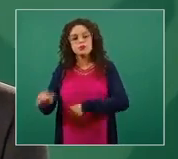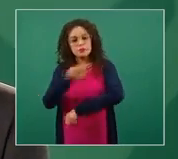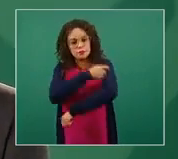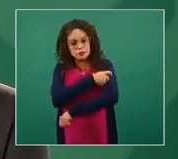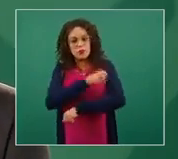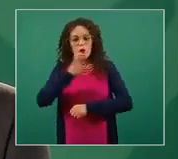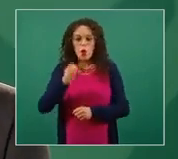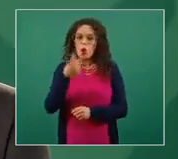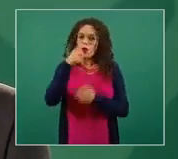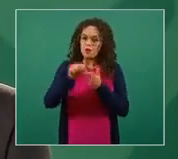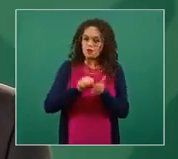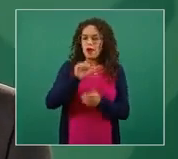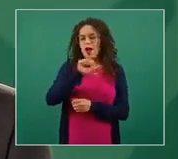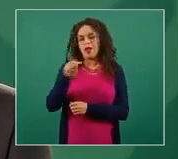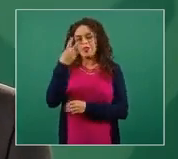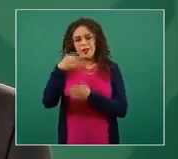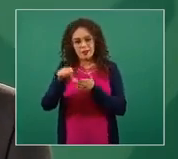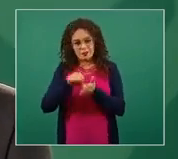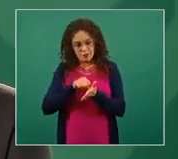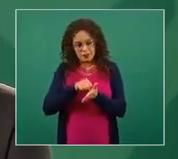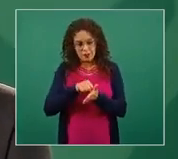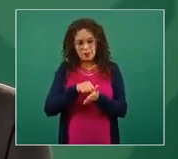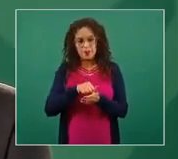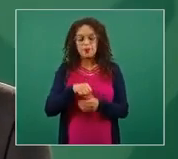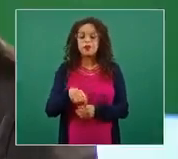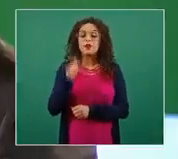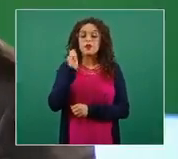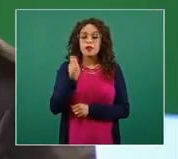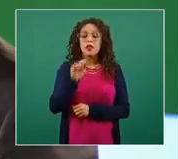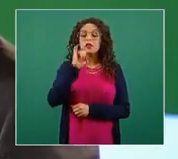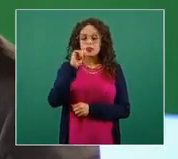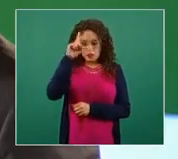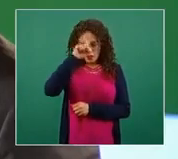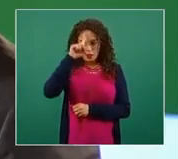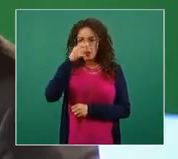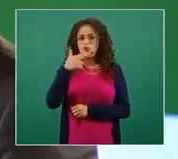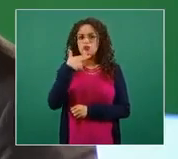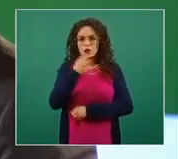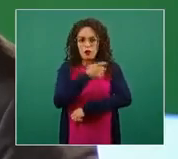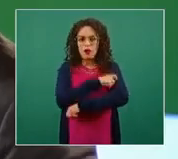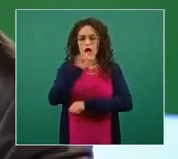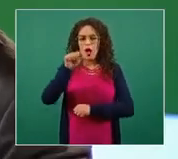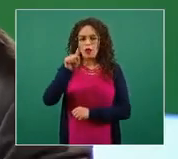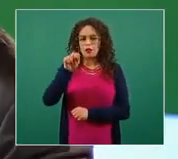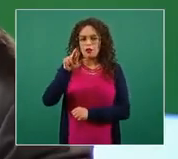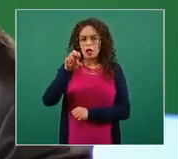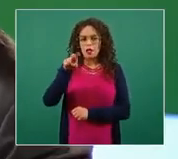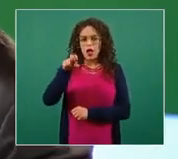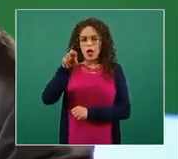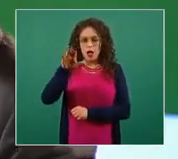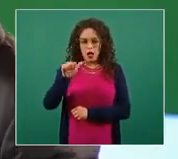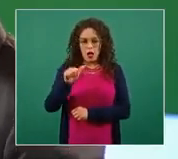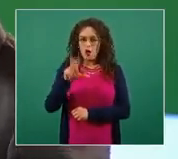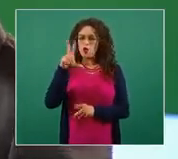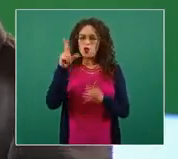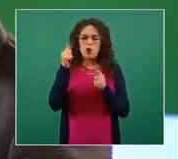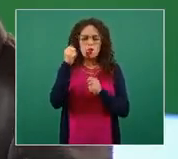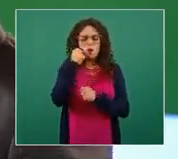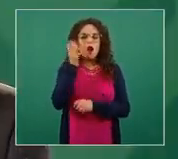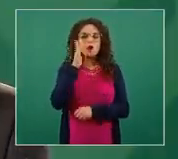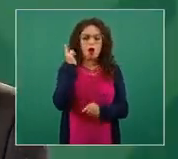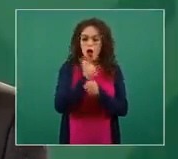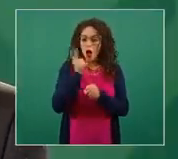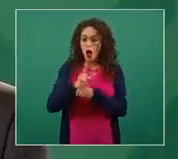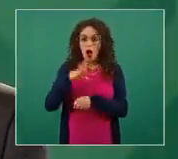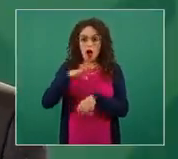a 3 meses. Tres, se recomienda el uso de la vacuna incluso cuando pudieran haberse detectado variantes en